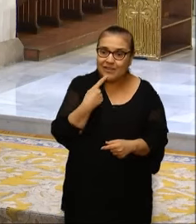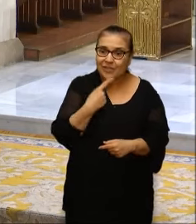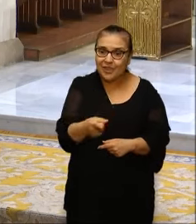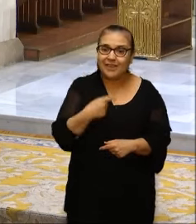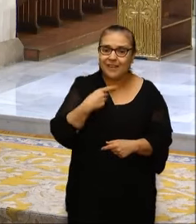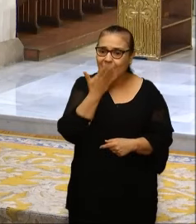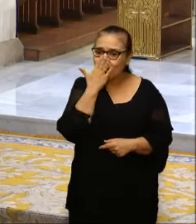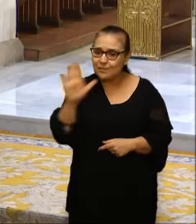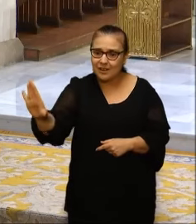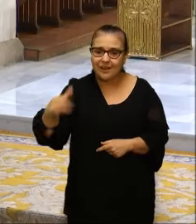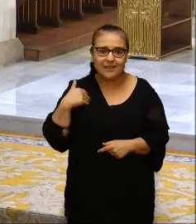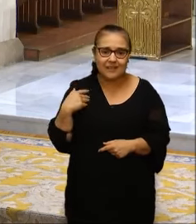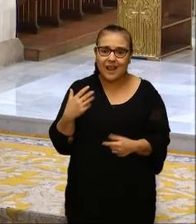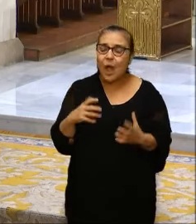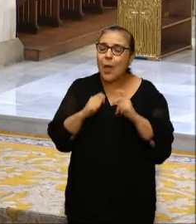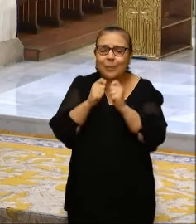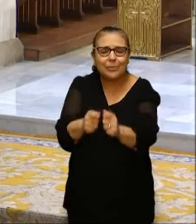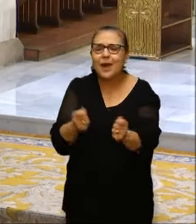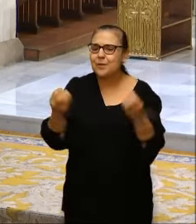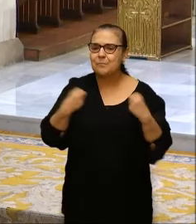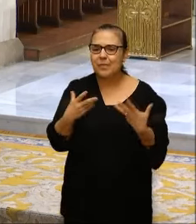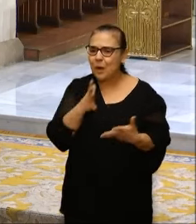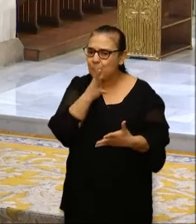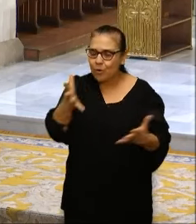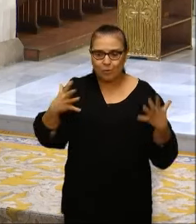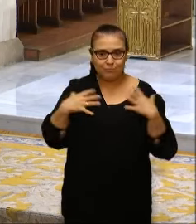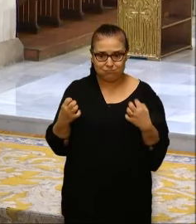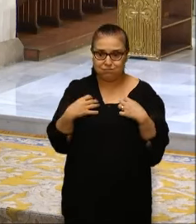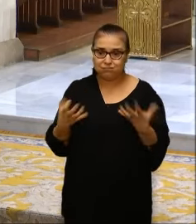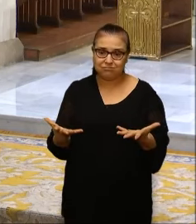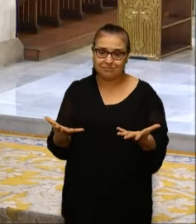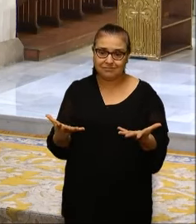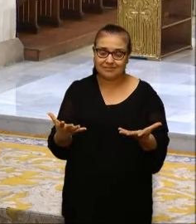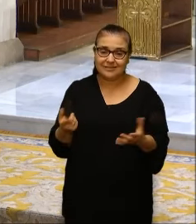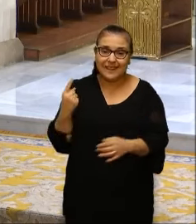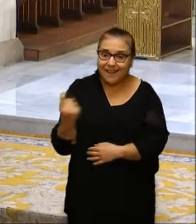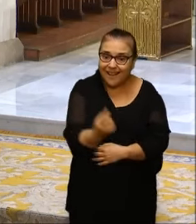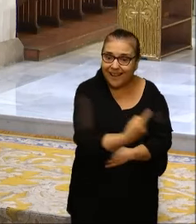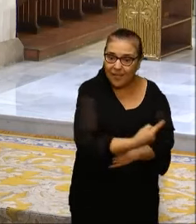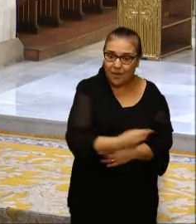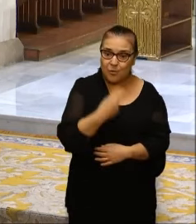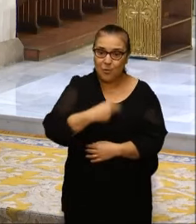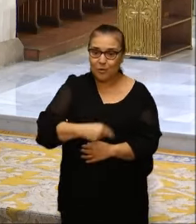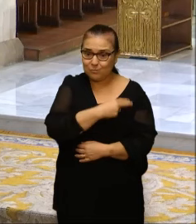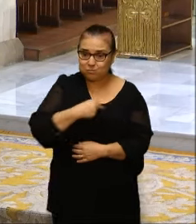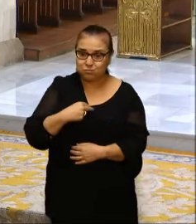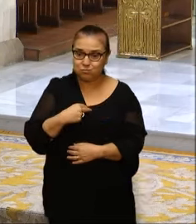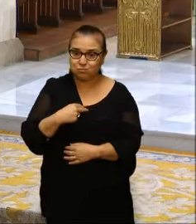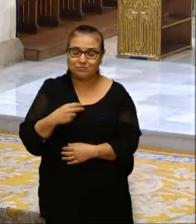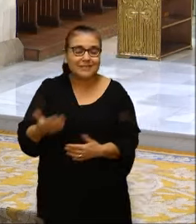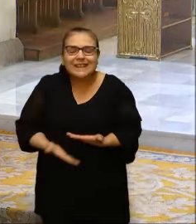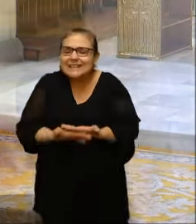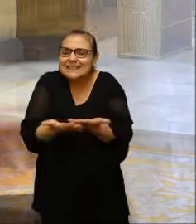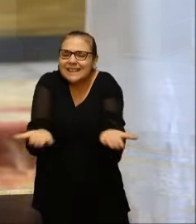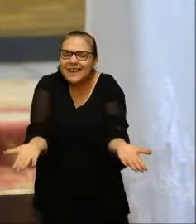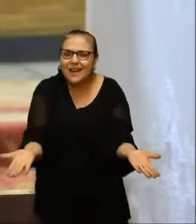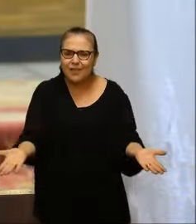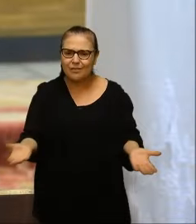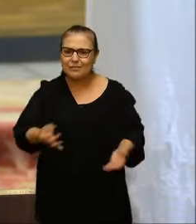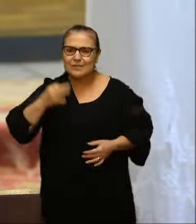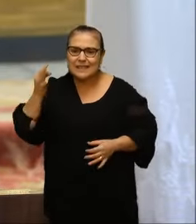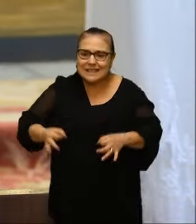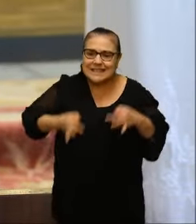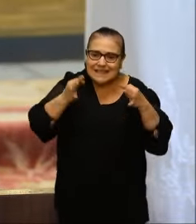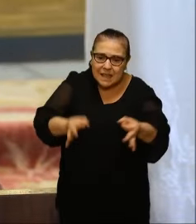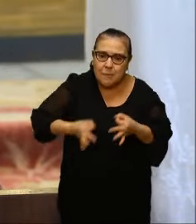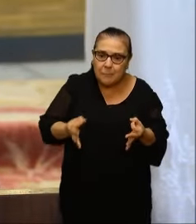tiene que dar la vida por las ovejas. Y cada uno de los cristianos por el de al lado tiene que estar siempre entregado. Si